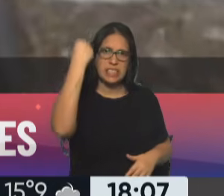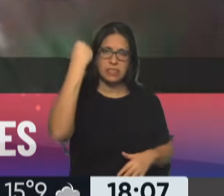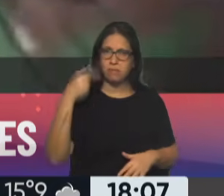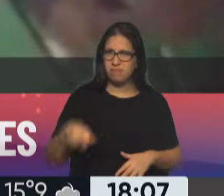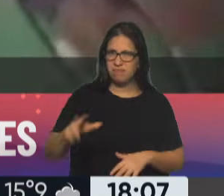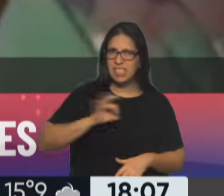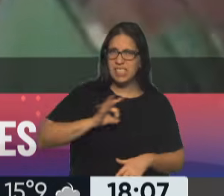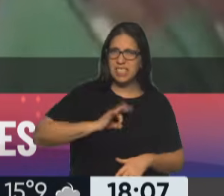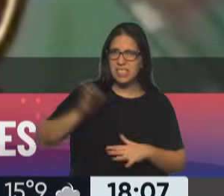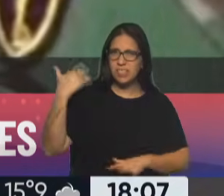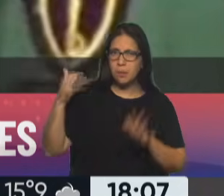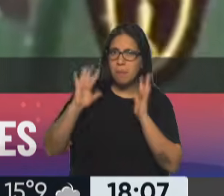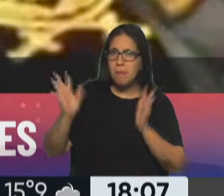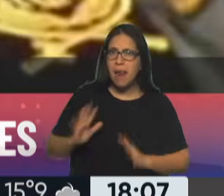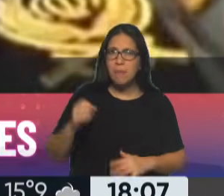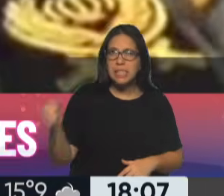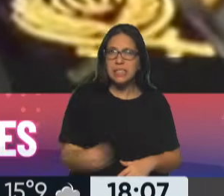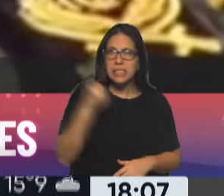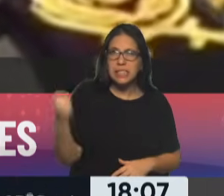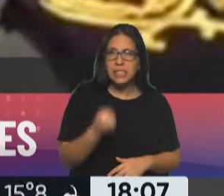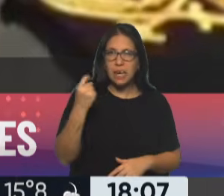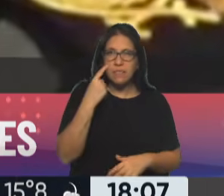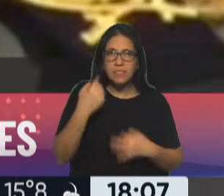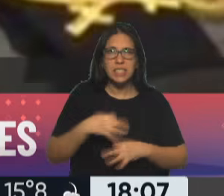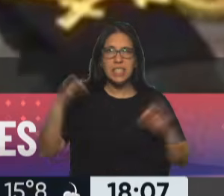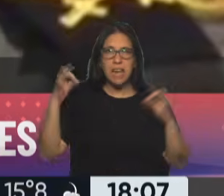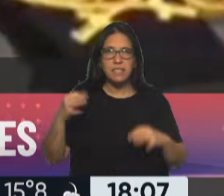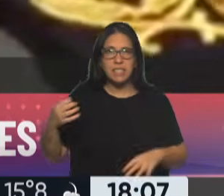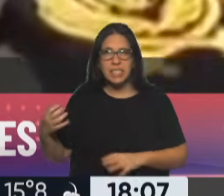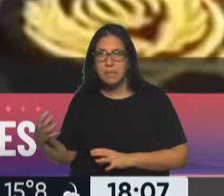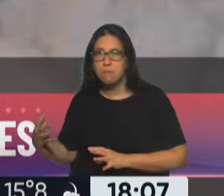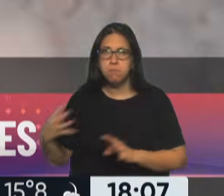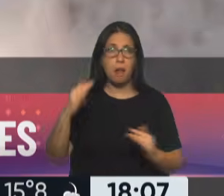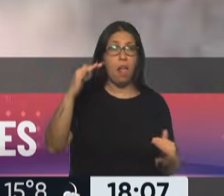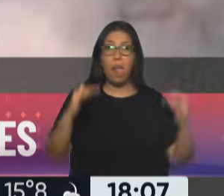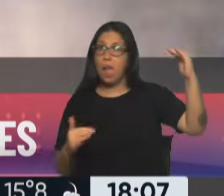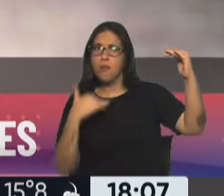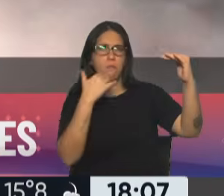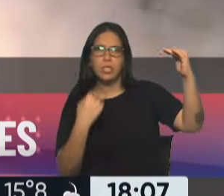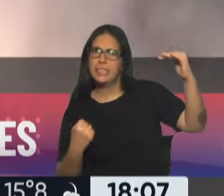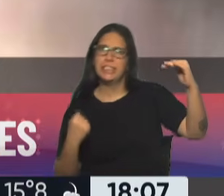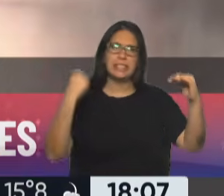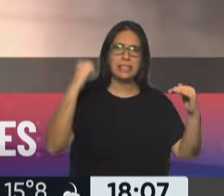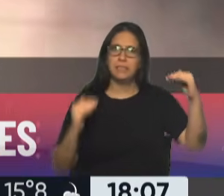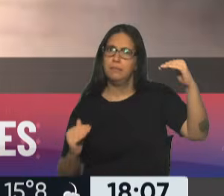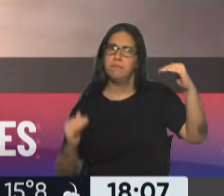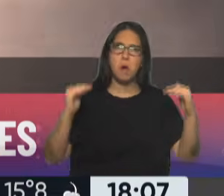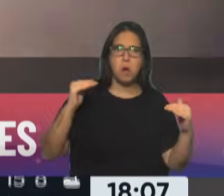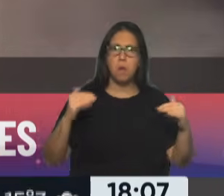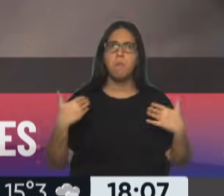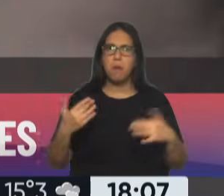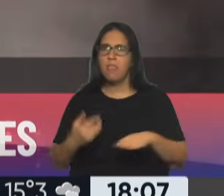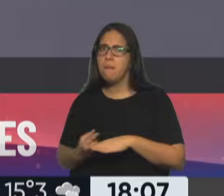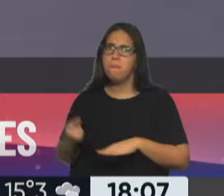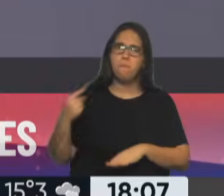durante décadas para combatir y sobrevivir a este tipo de conflicto asimétrico y mantiene la capacidad de contraatacar y